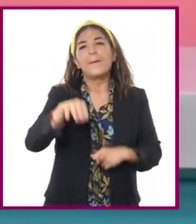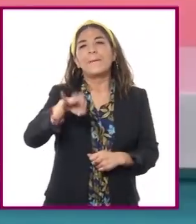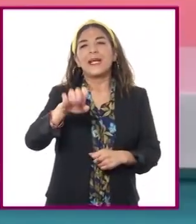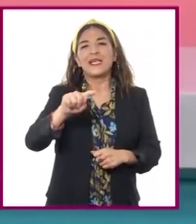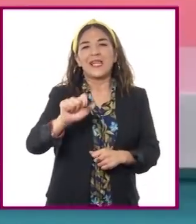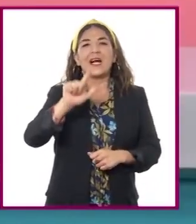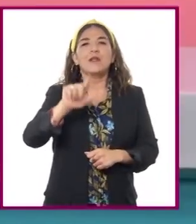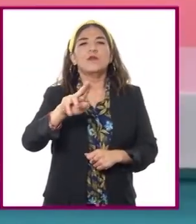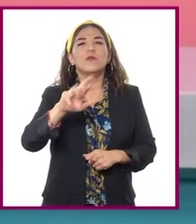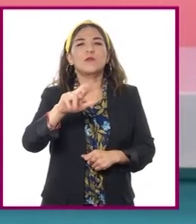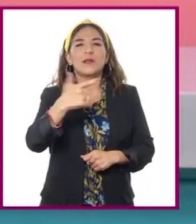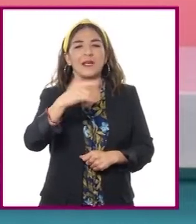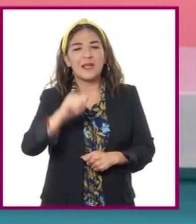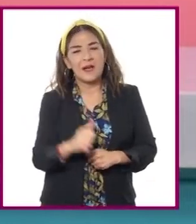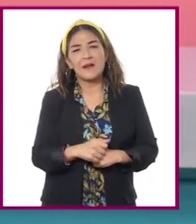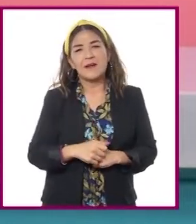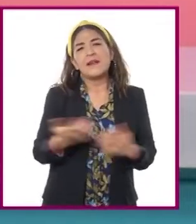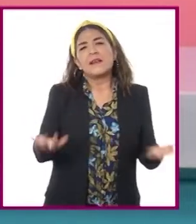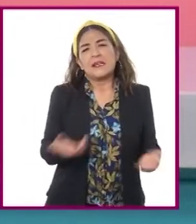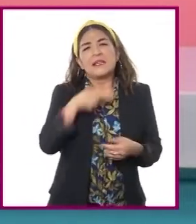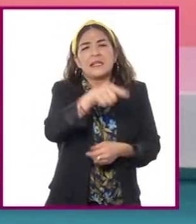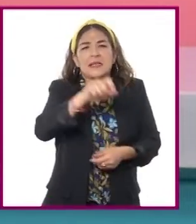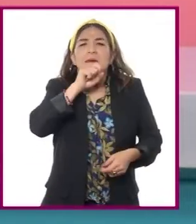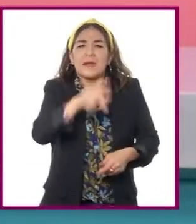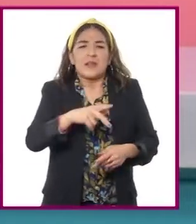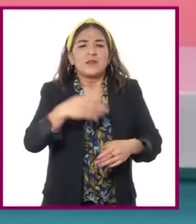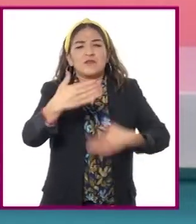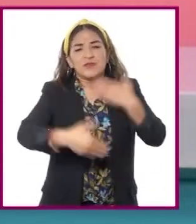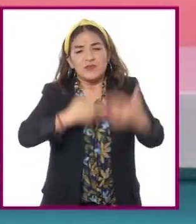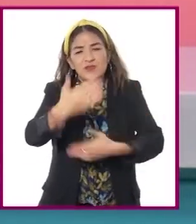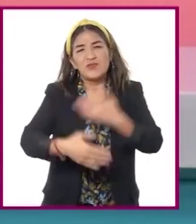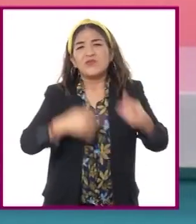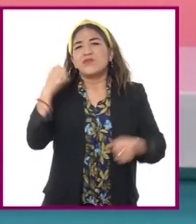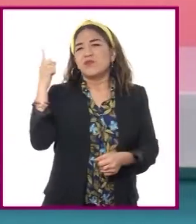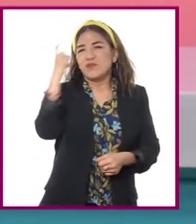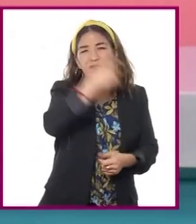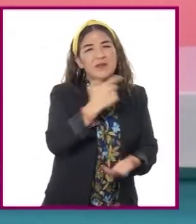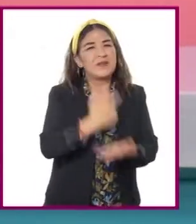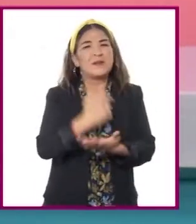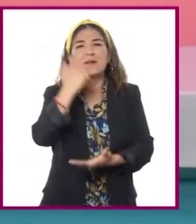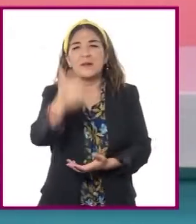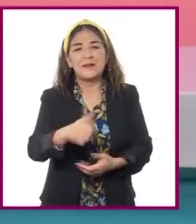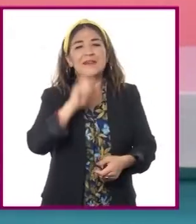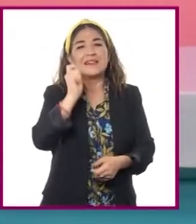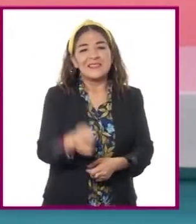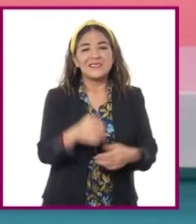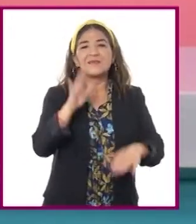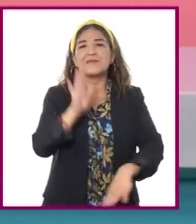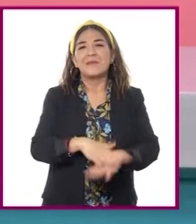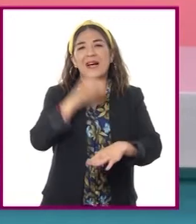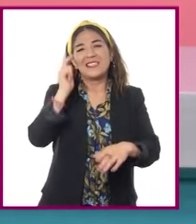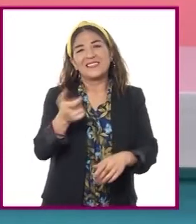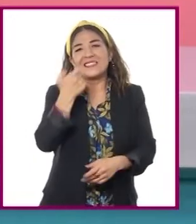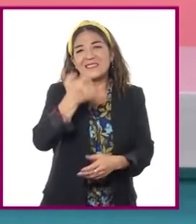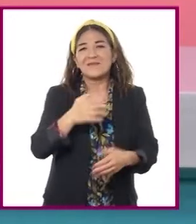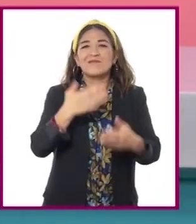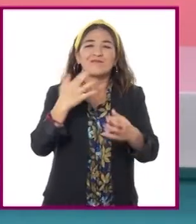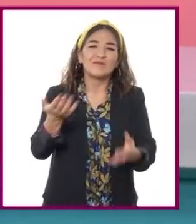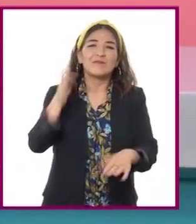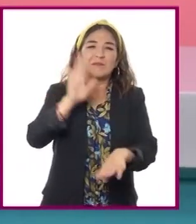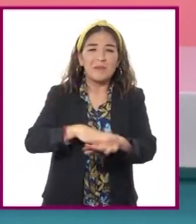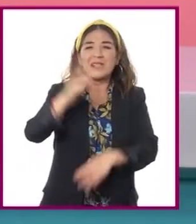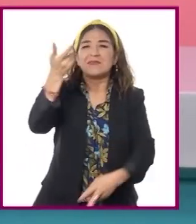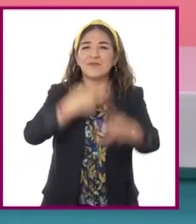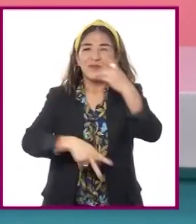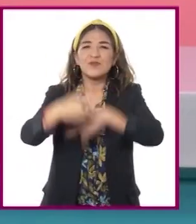metalurgia. Que por cierto son procesos complejos y costosos, ya que emplean grandes cantidades de energía.